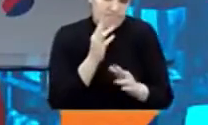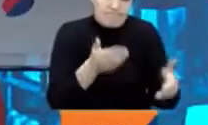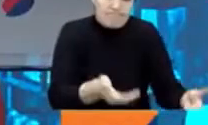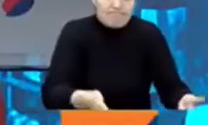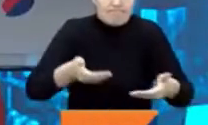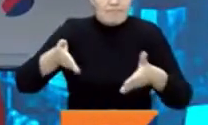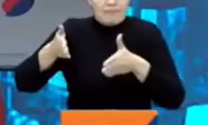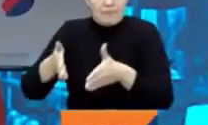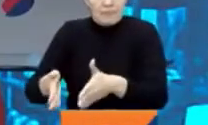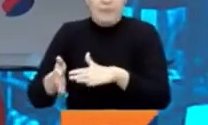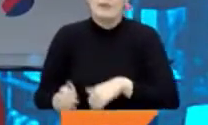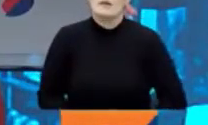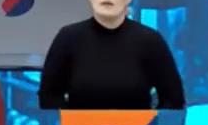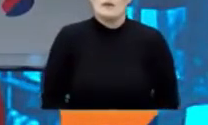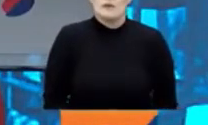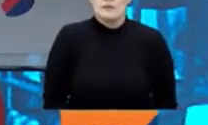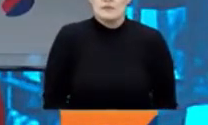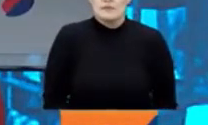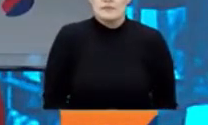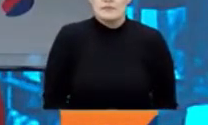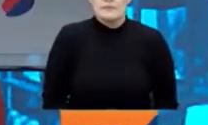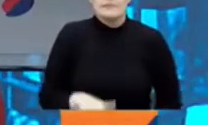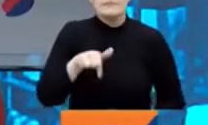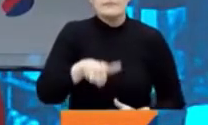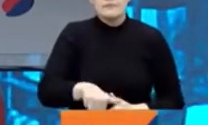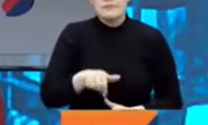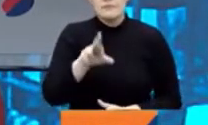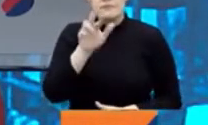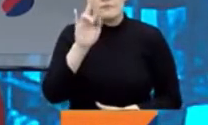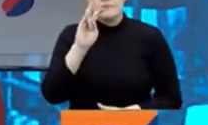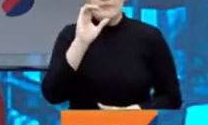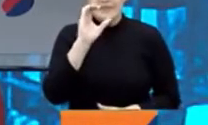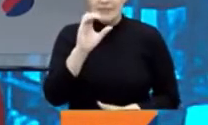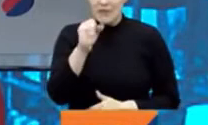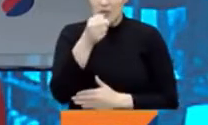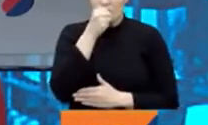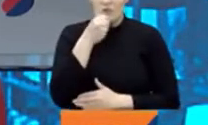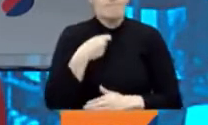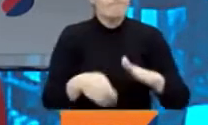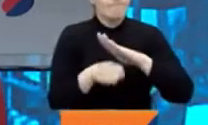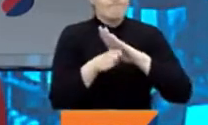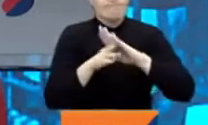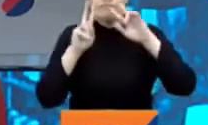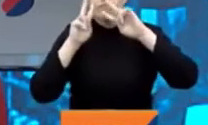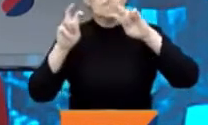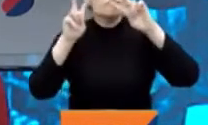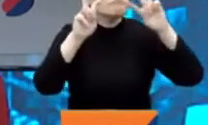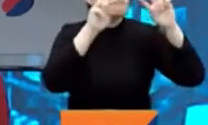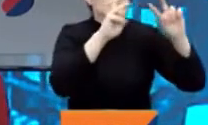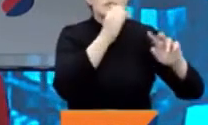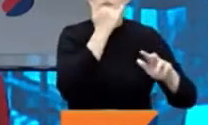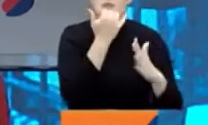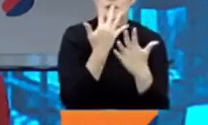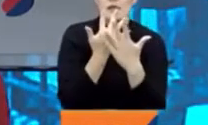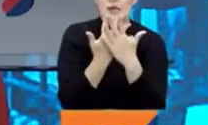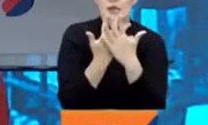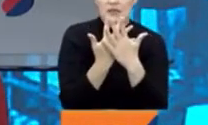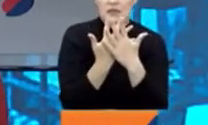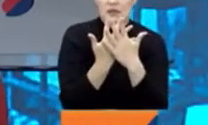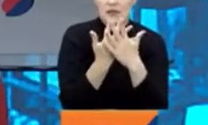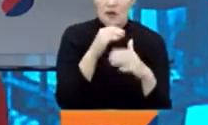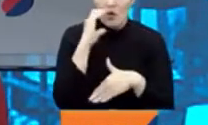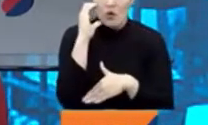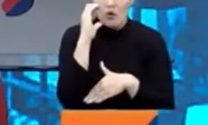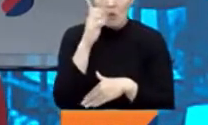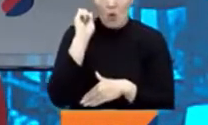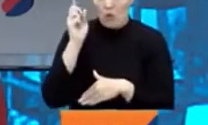En RTVC Noticias, el noticiero de todos, continuamos el recorrido por las cárceles después del incendio de la penitenciaría de